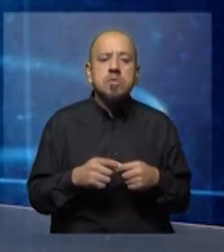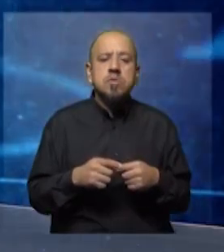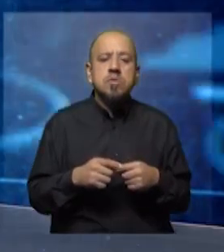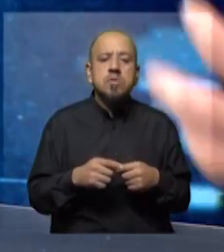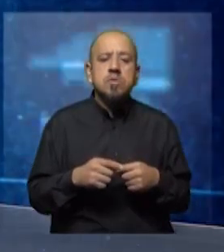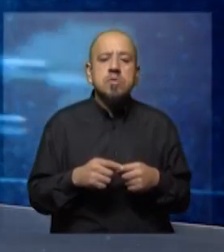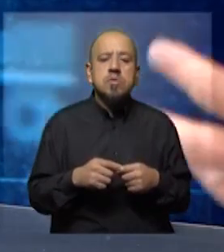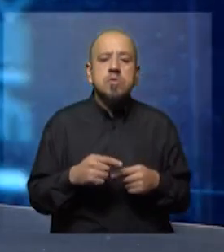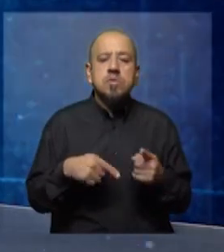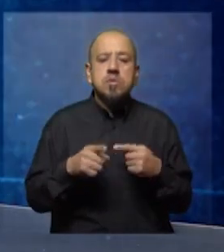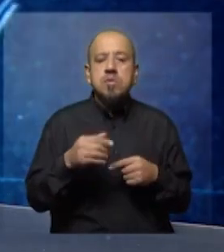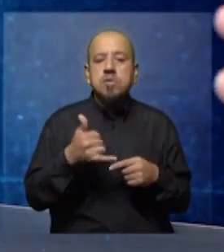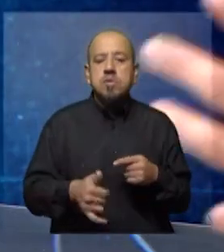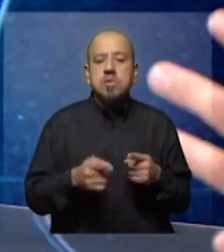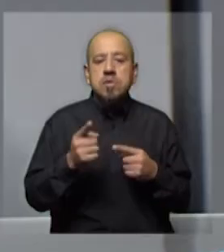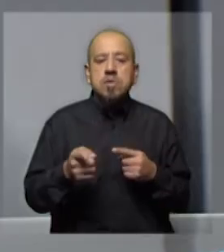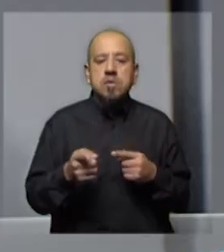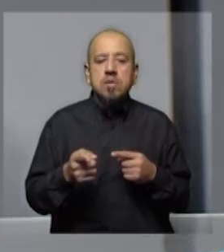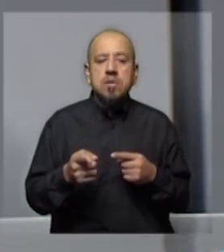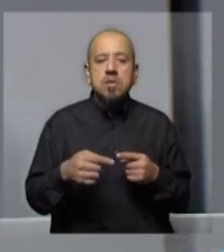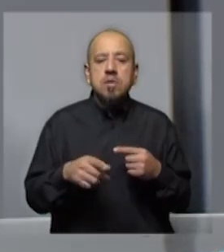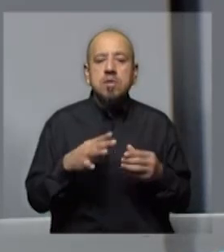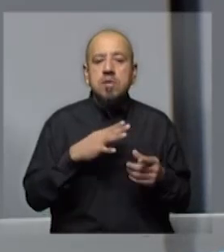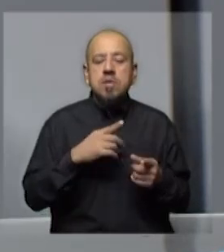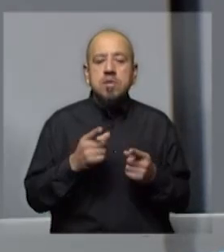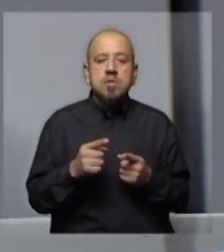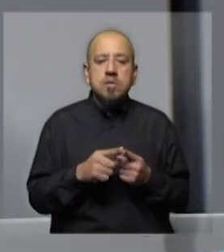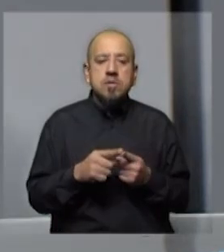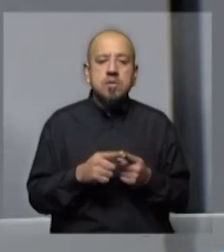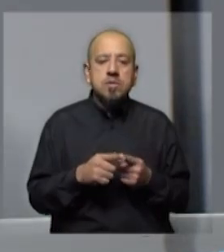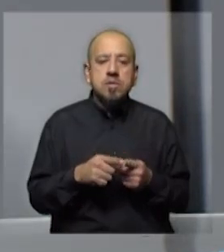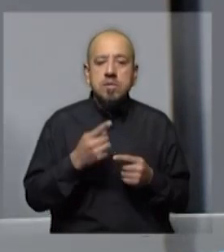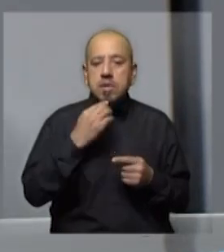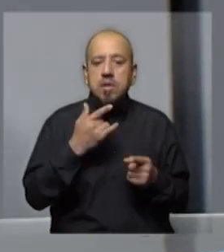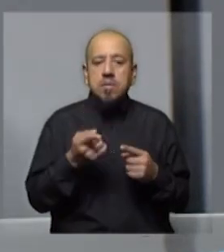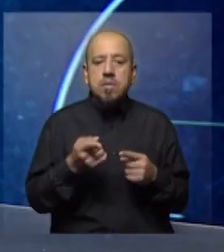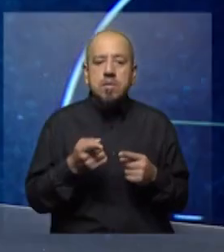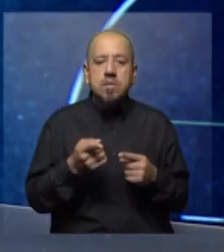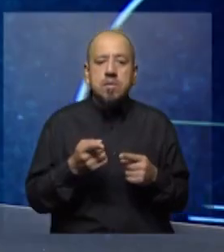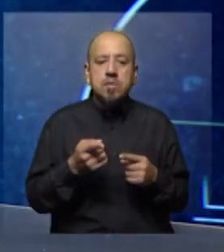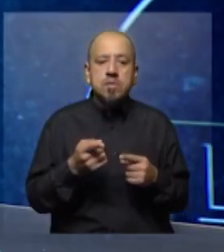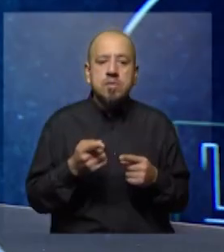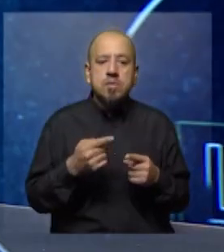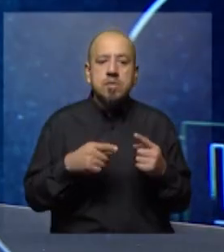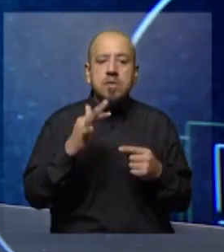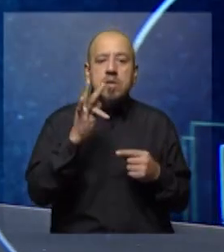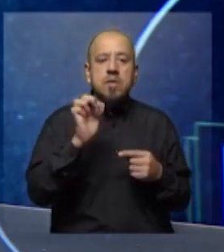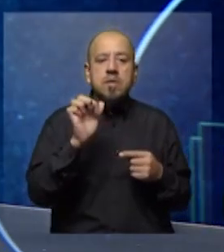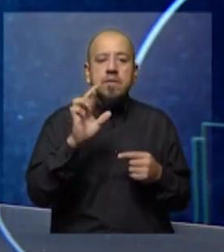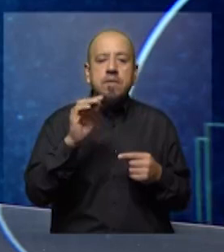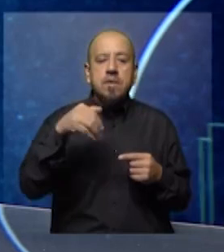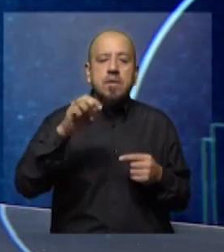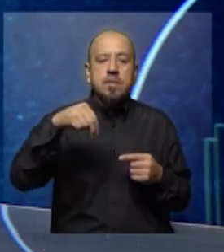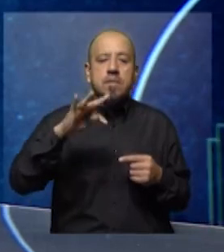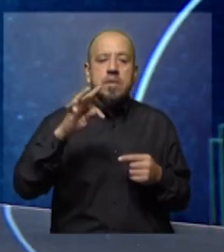ese objeto tiene un aura alguna historia de haber atrás de eso no es un buen ejemplo no fermentario este esta publicación